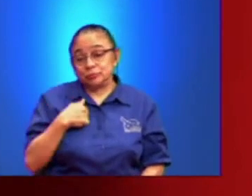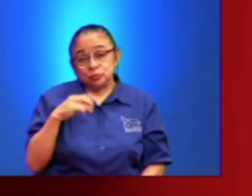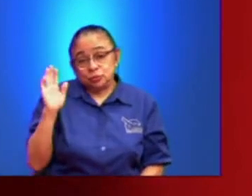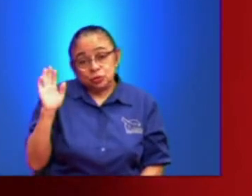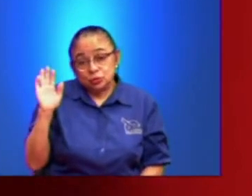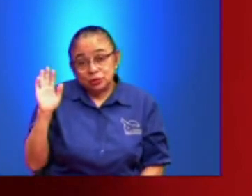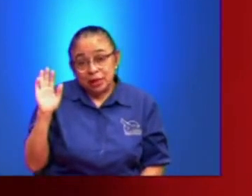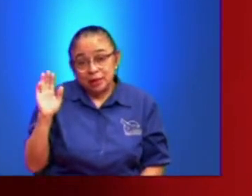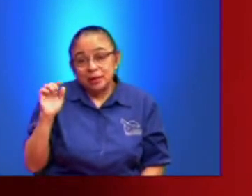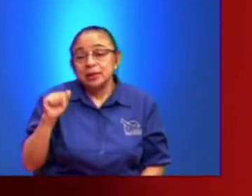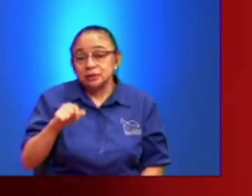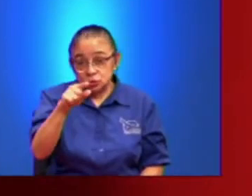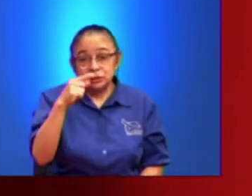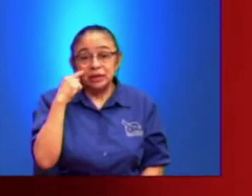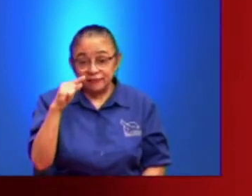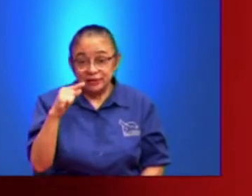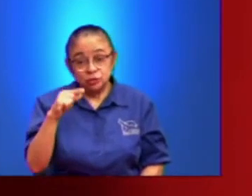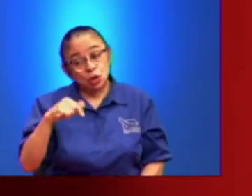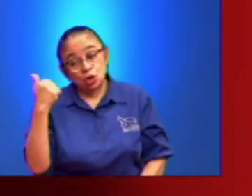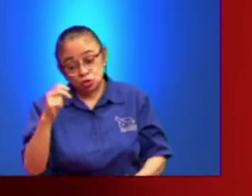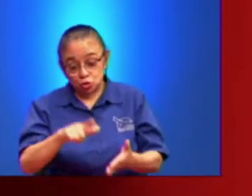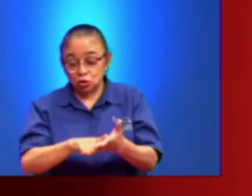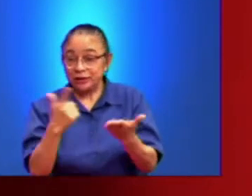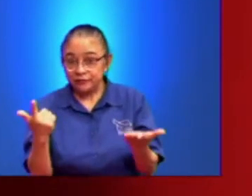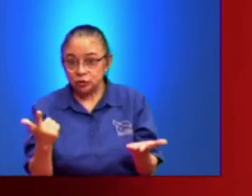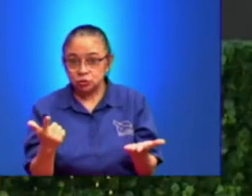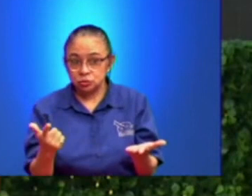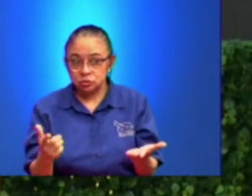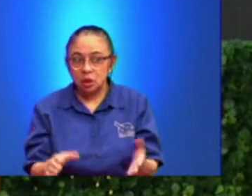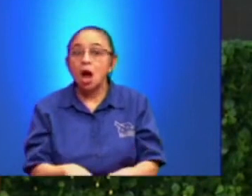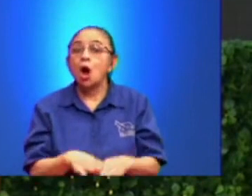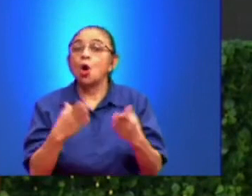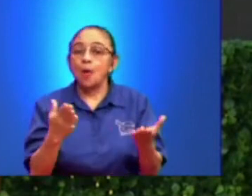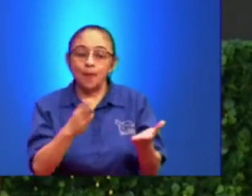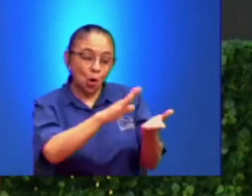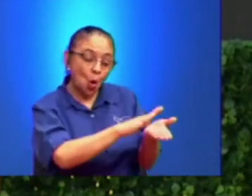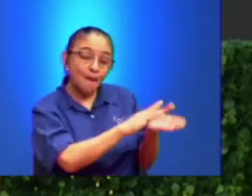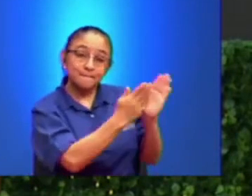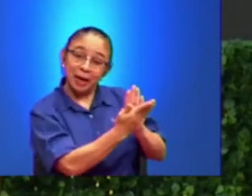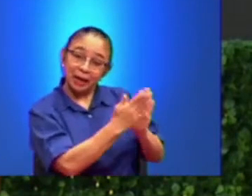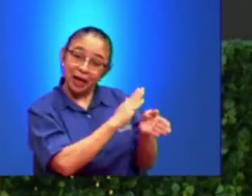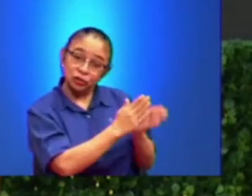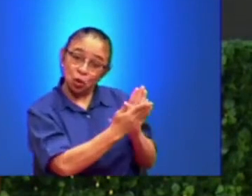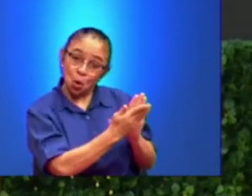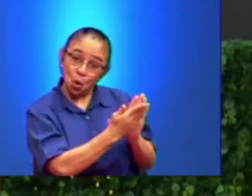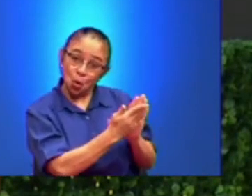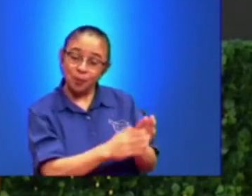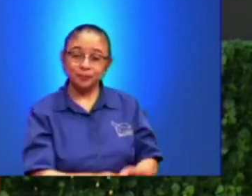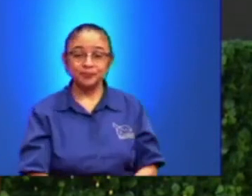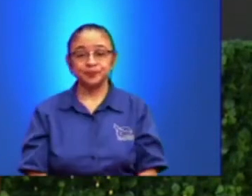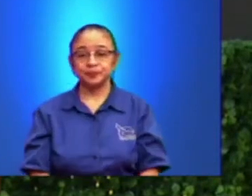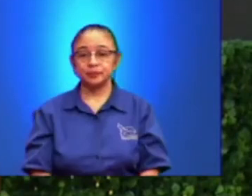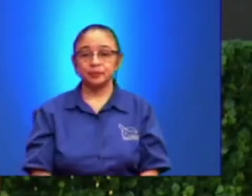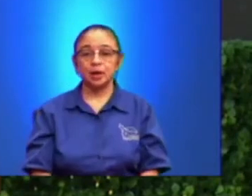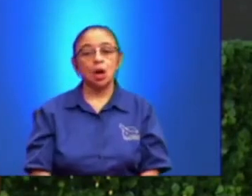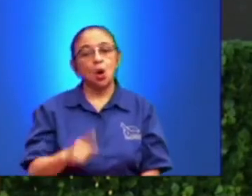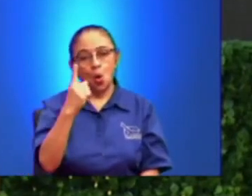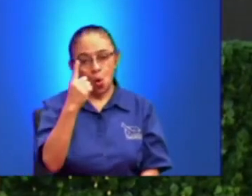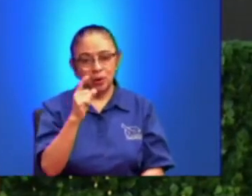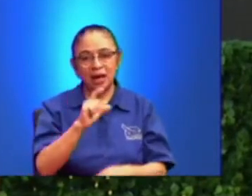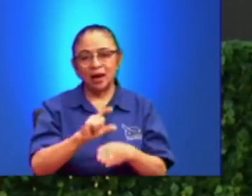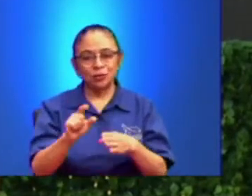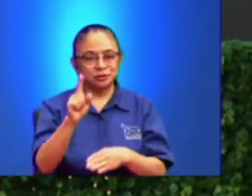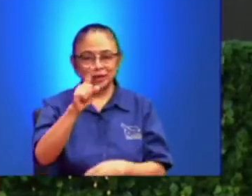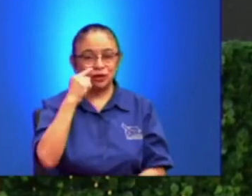mateo marcos lucas y como está acá y es muy parecido pero hay una cosa que no